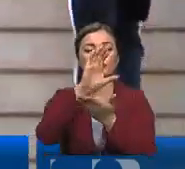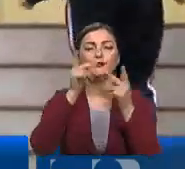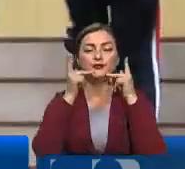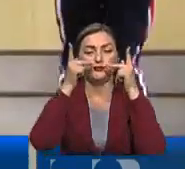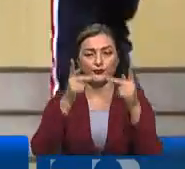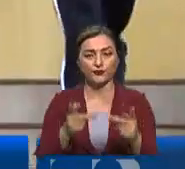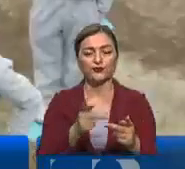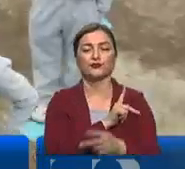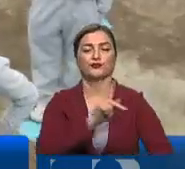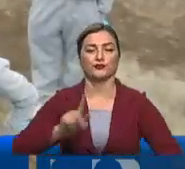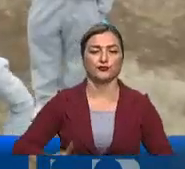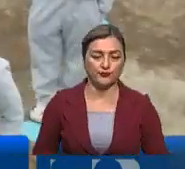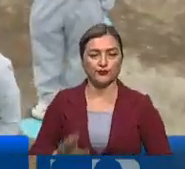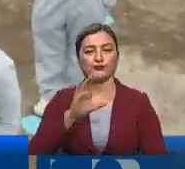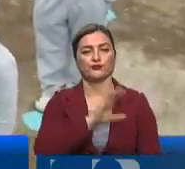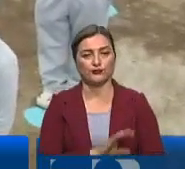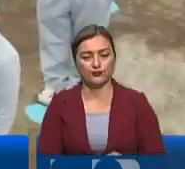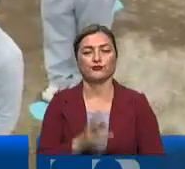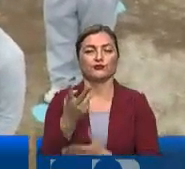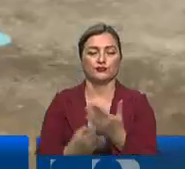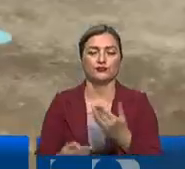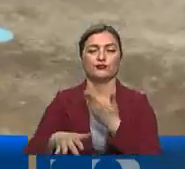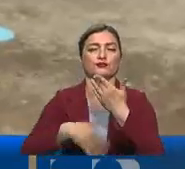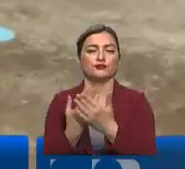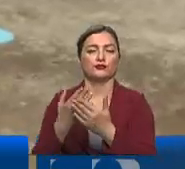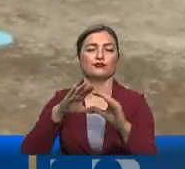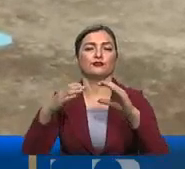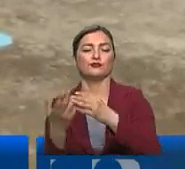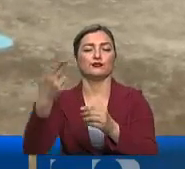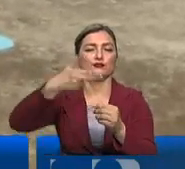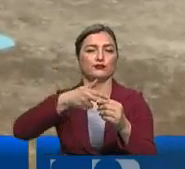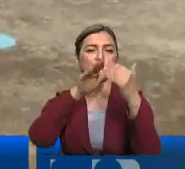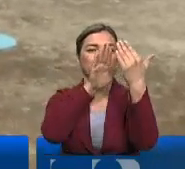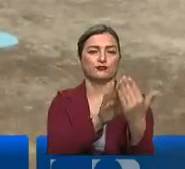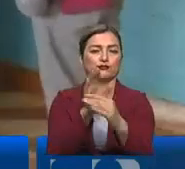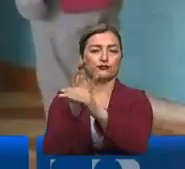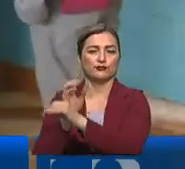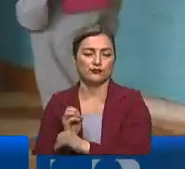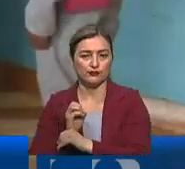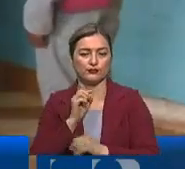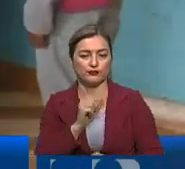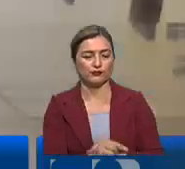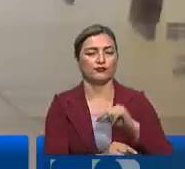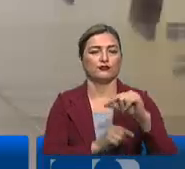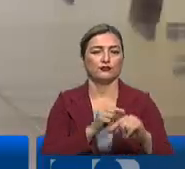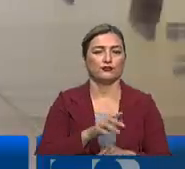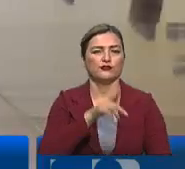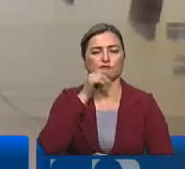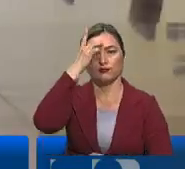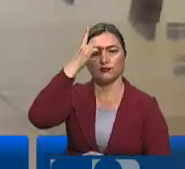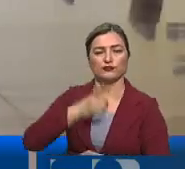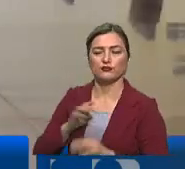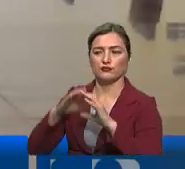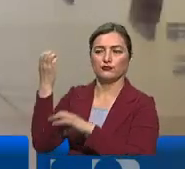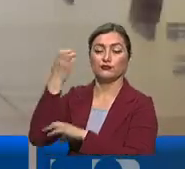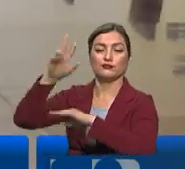fiscales, particulares y fiscomisionales retornarán a clases presenciales de manera obligatoria y escalonada, si así lo resuelve el